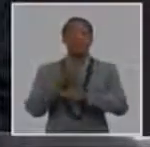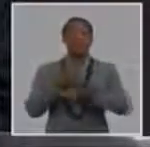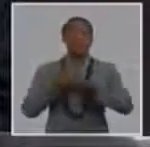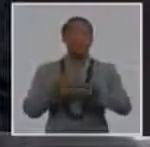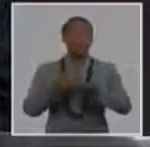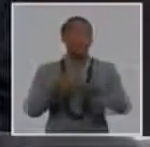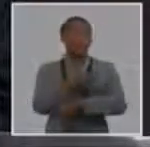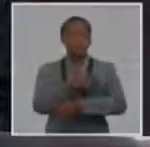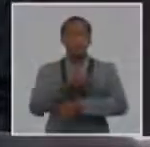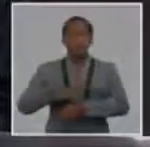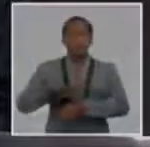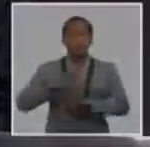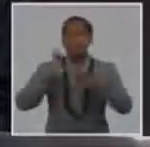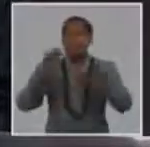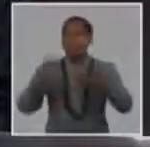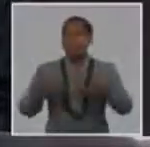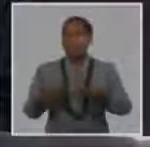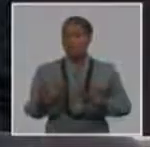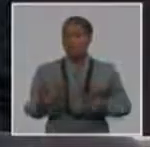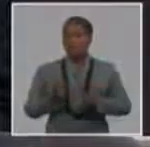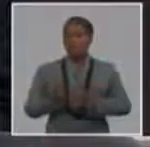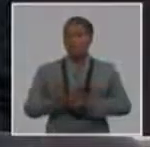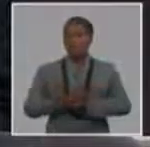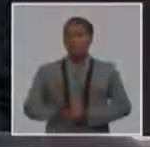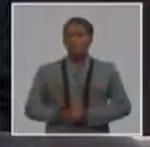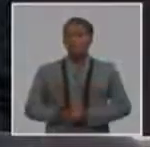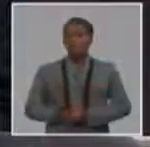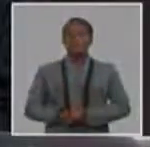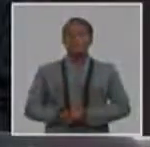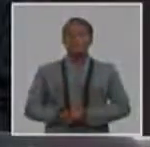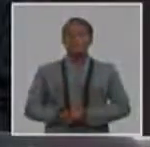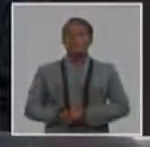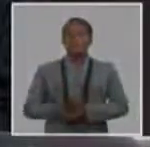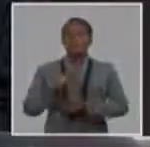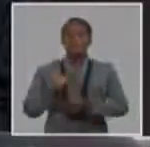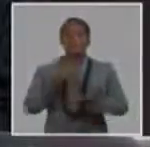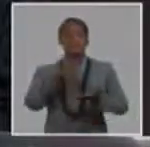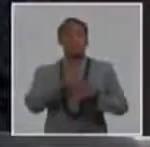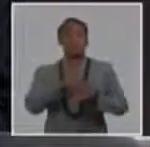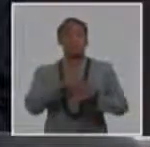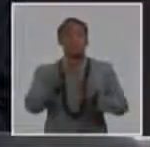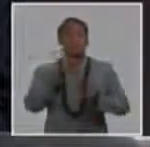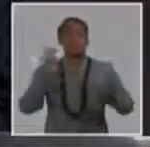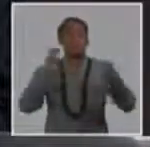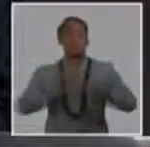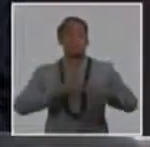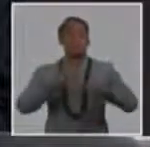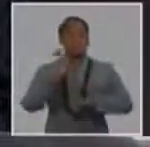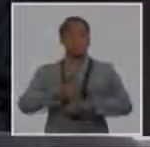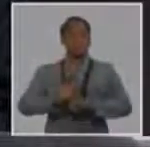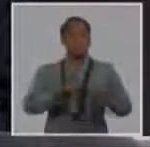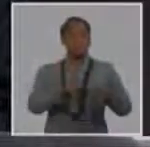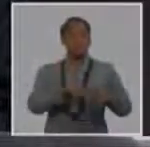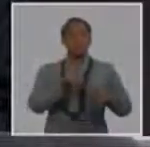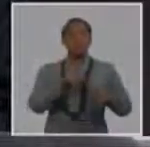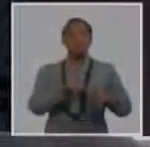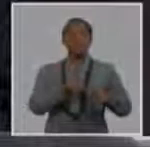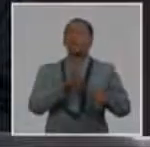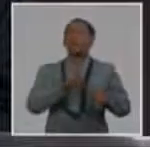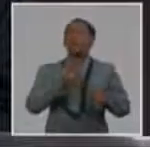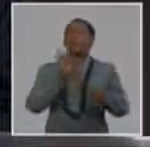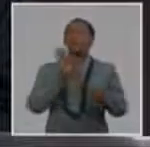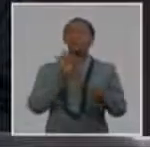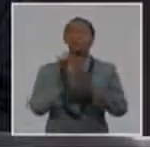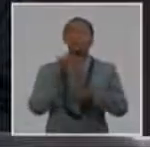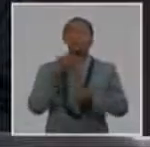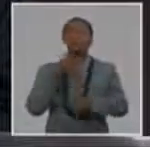lo que el CIGB el año pasado realizó con creces al abrir 13 nuevas líneas de investigación. Es decir,